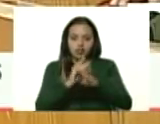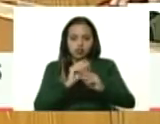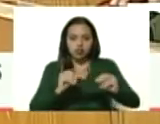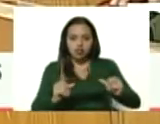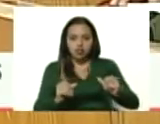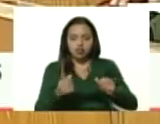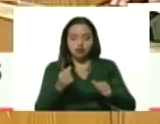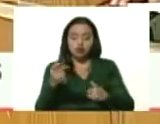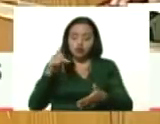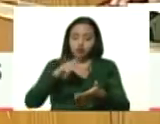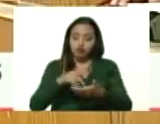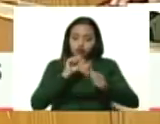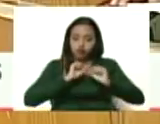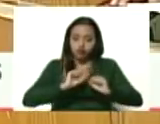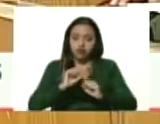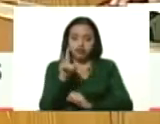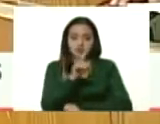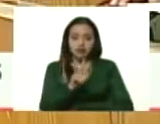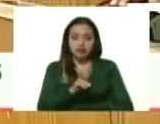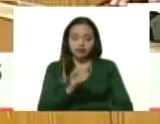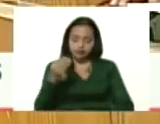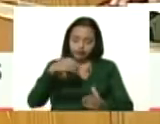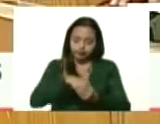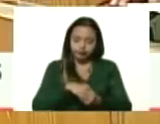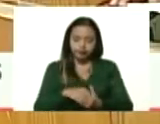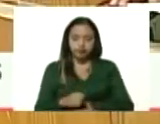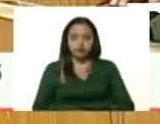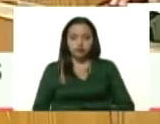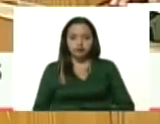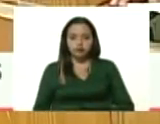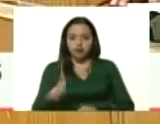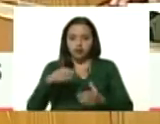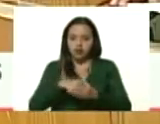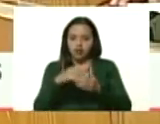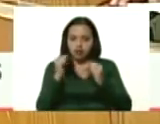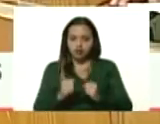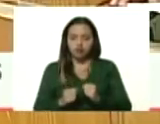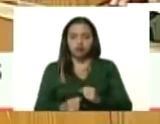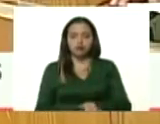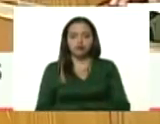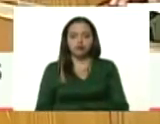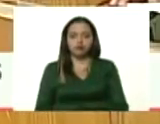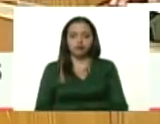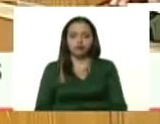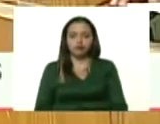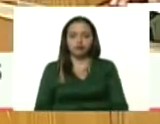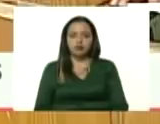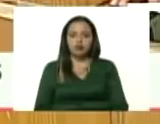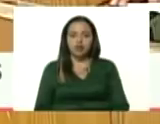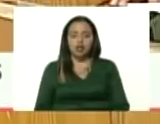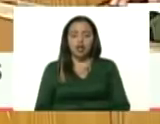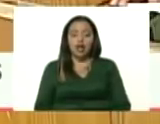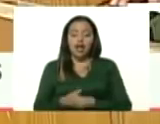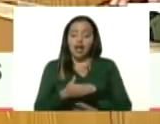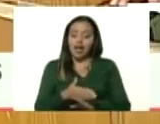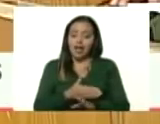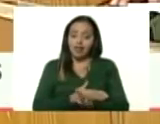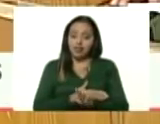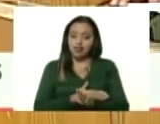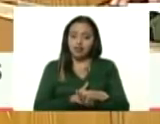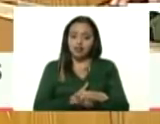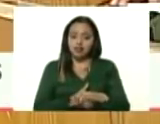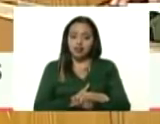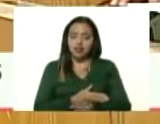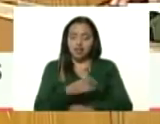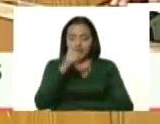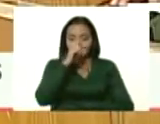Venezuela, incorpórense. Incorpórense, y estoy seguro que más temprano que tarde, en medio del